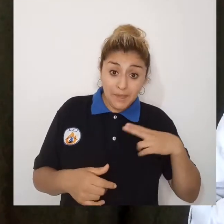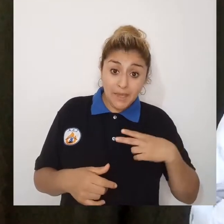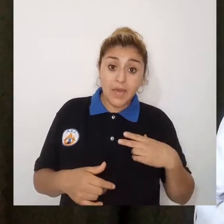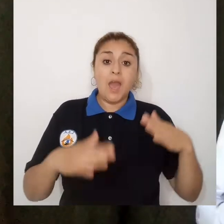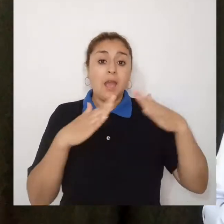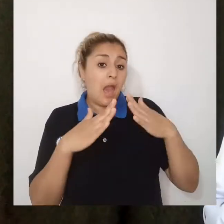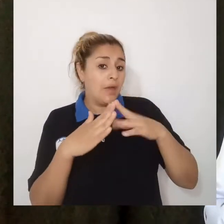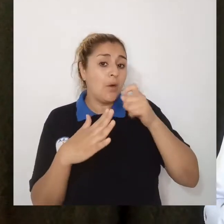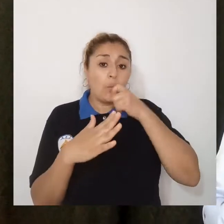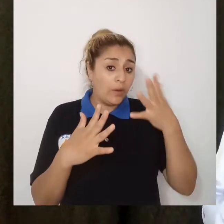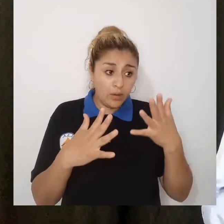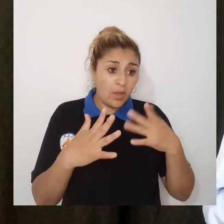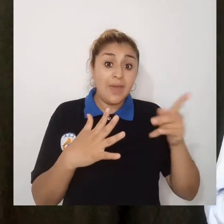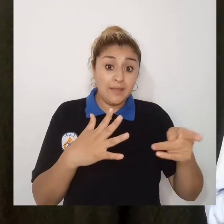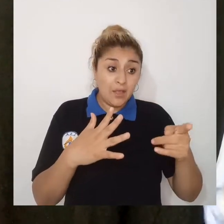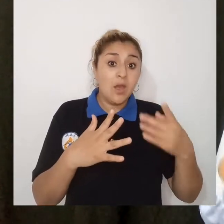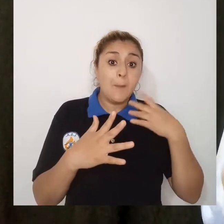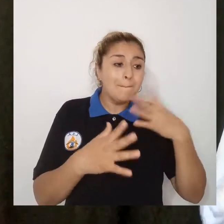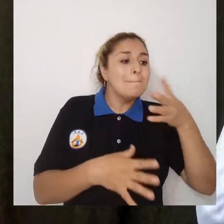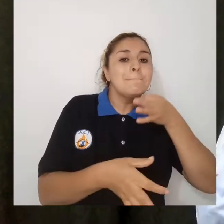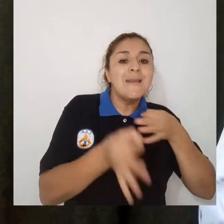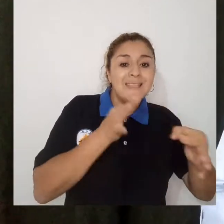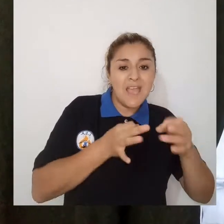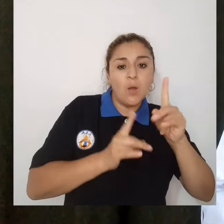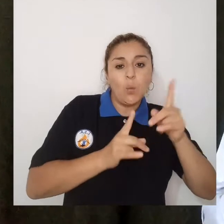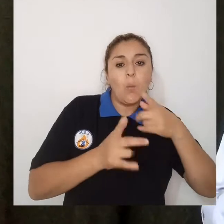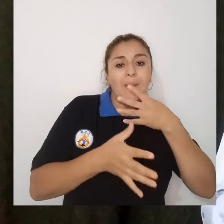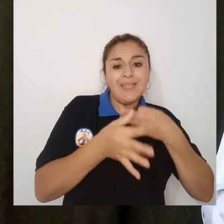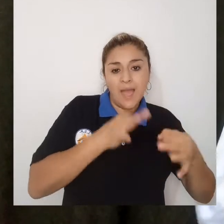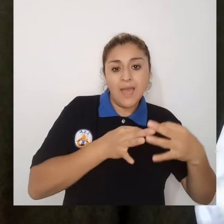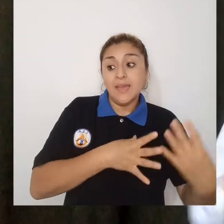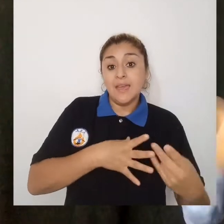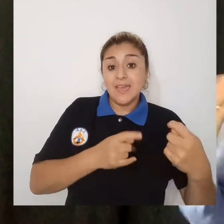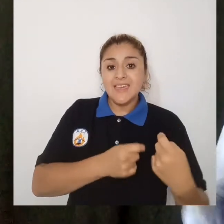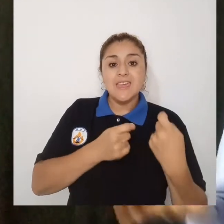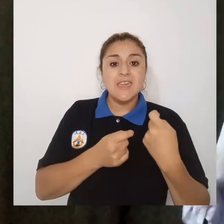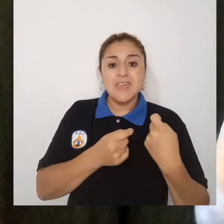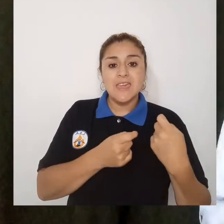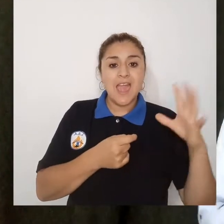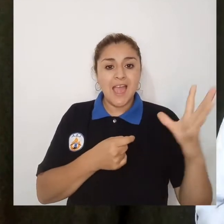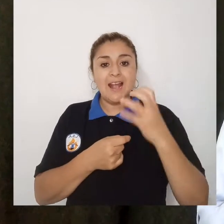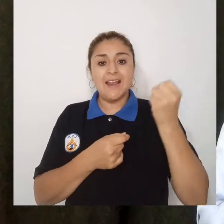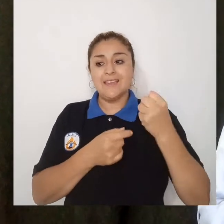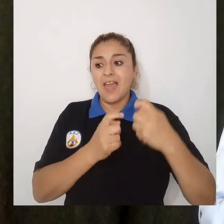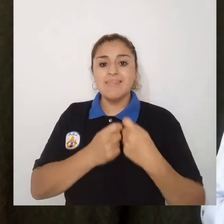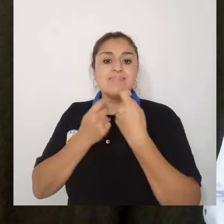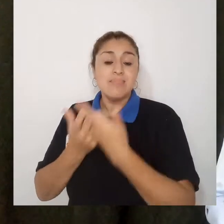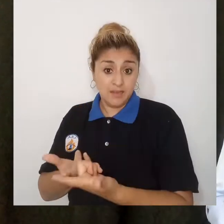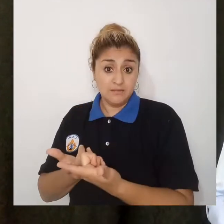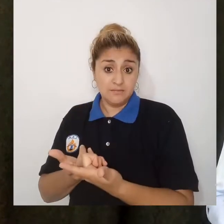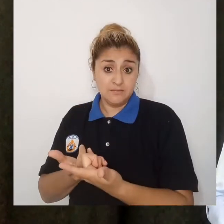bienes por esto leemos según la necesidad de cada uno o sea había diferentes tipos de